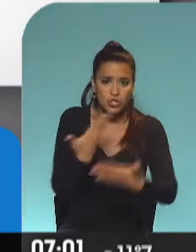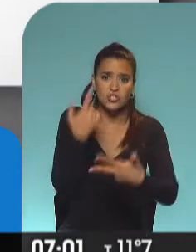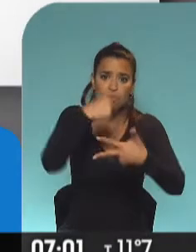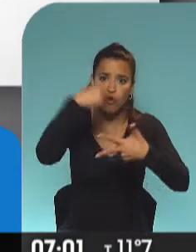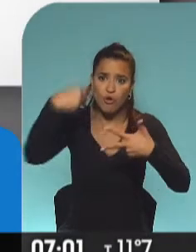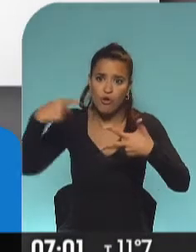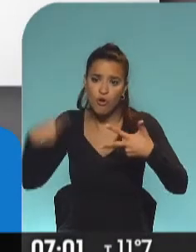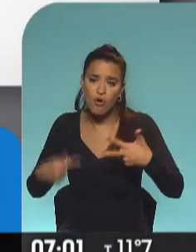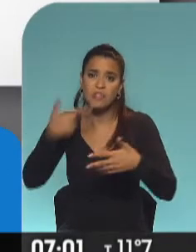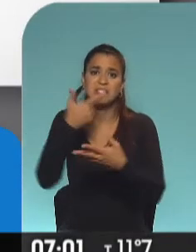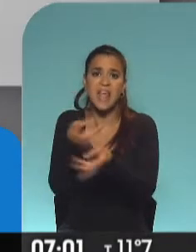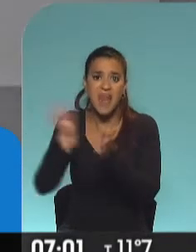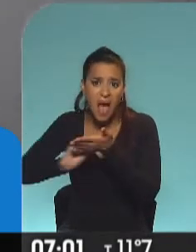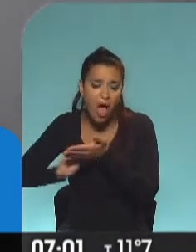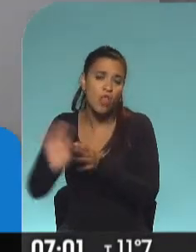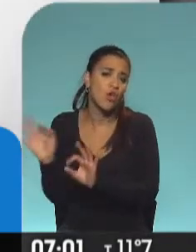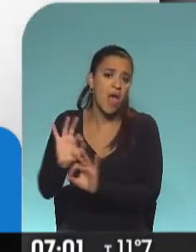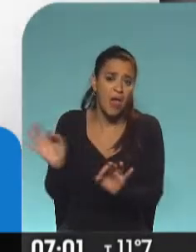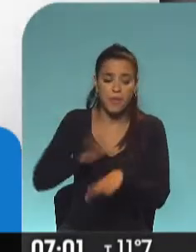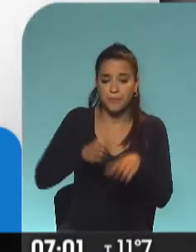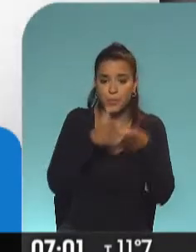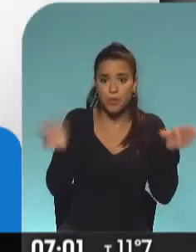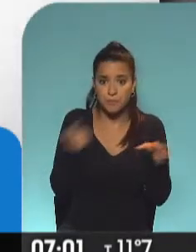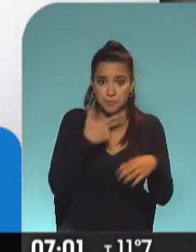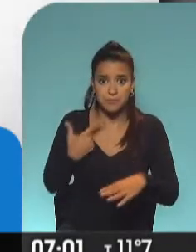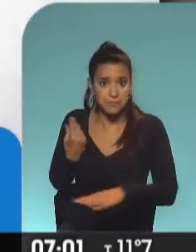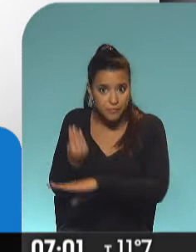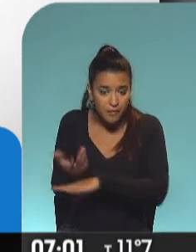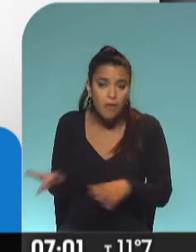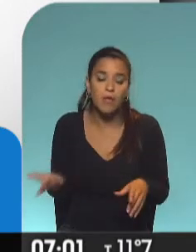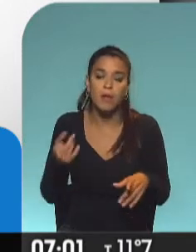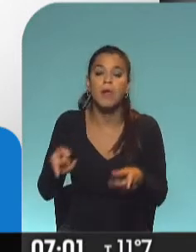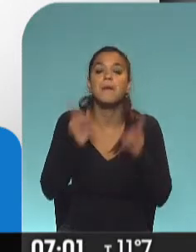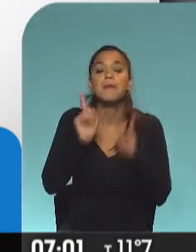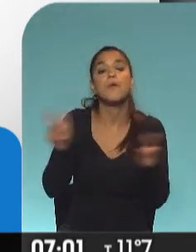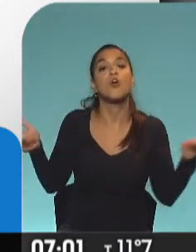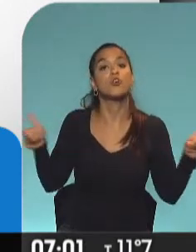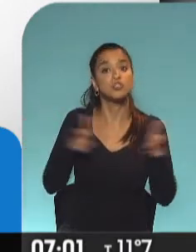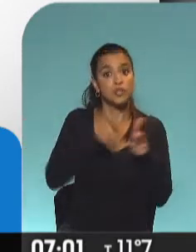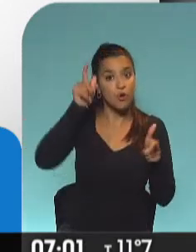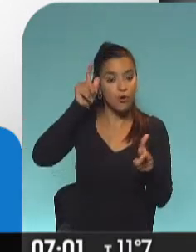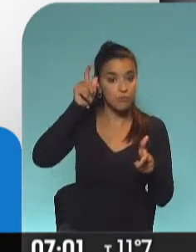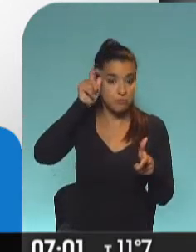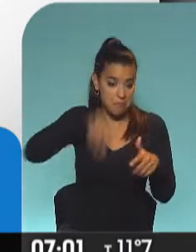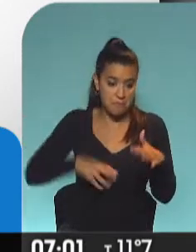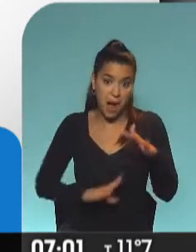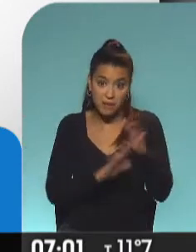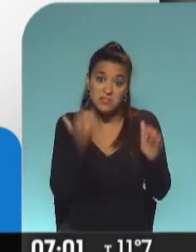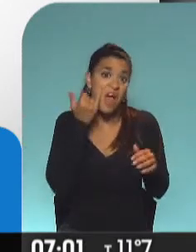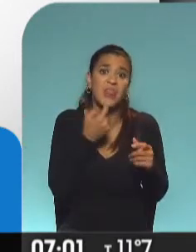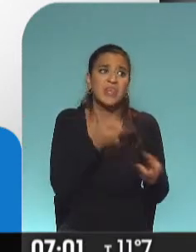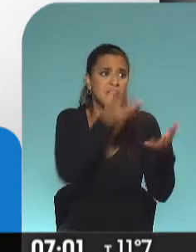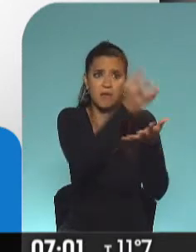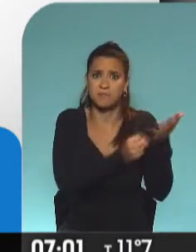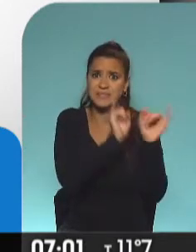Senado, durante el gobierno de Mauricio Macri fue correcto, que el propio Consejo de la Magistratura ya lo había avalado, aunque con